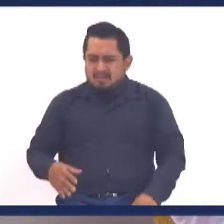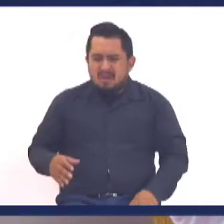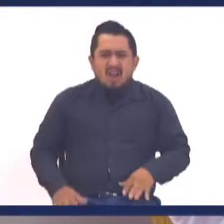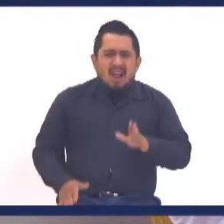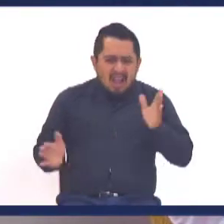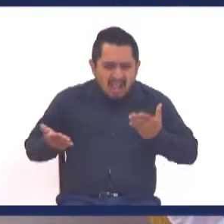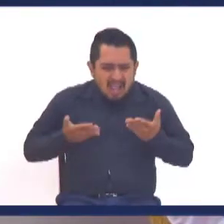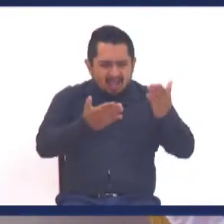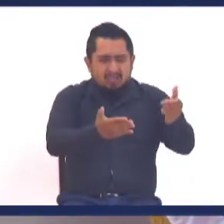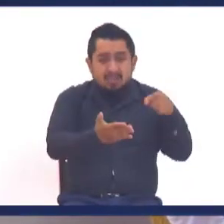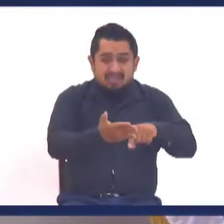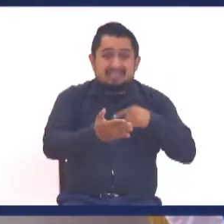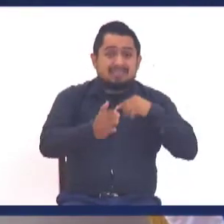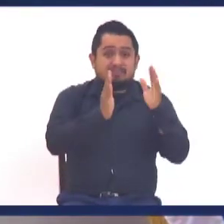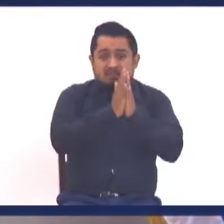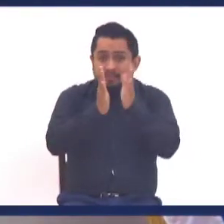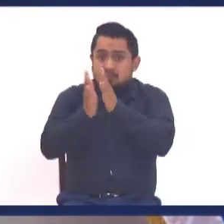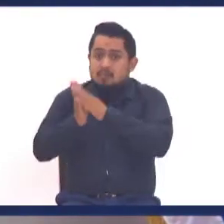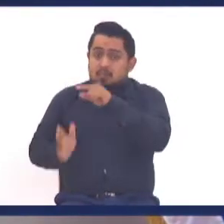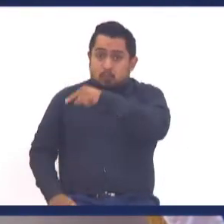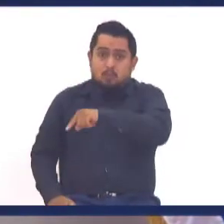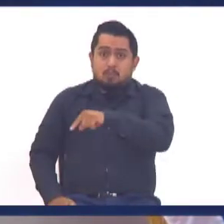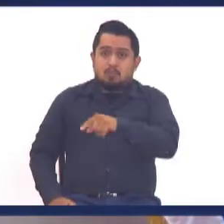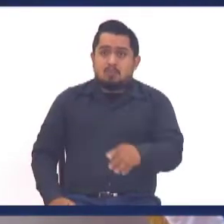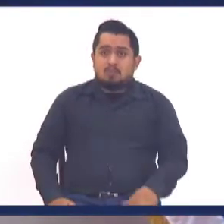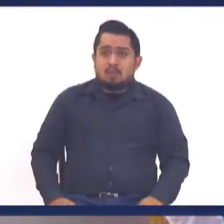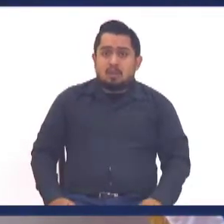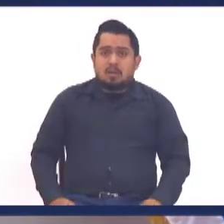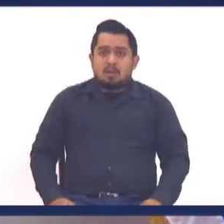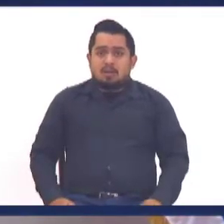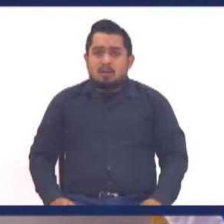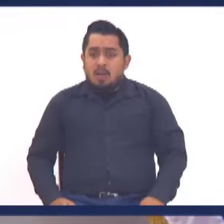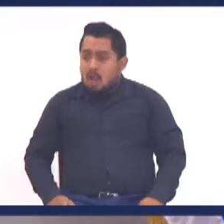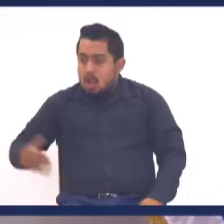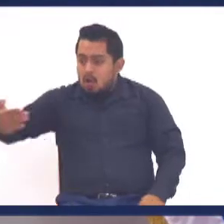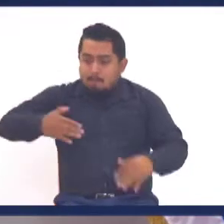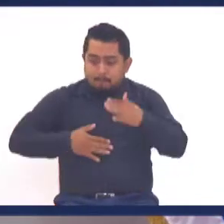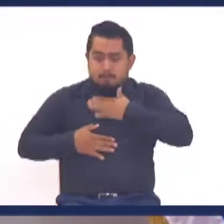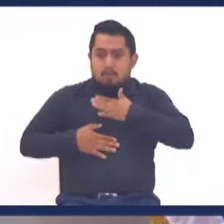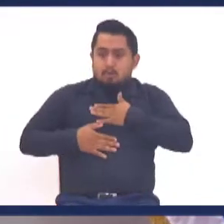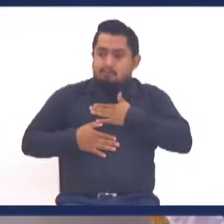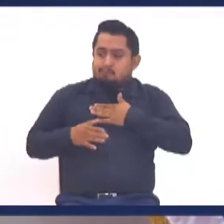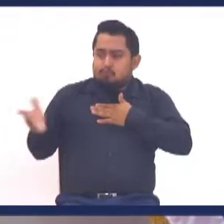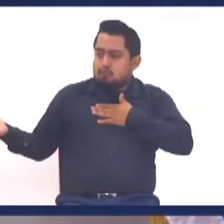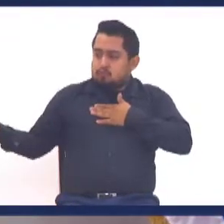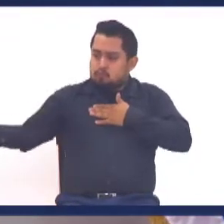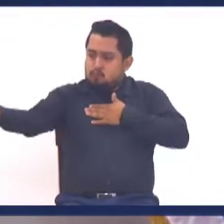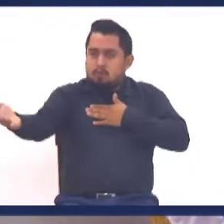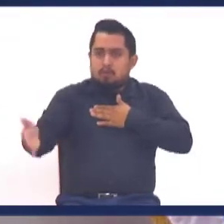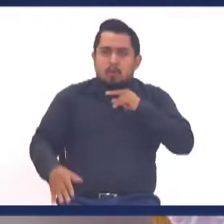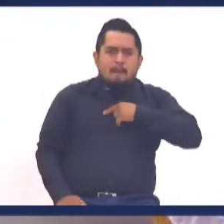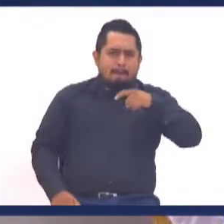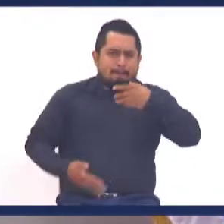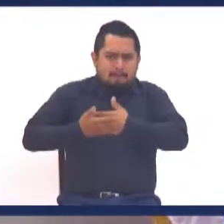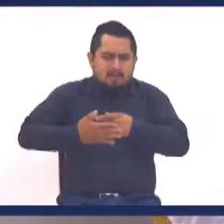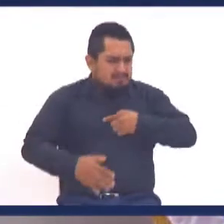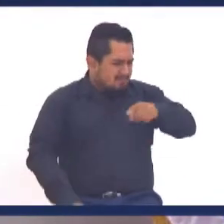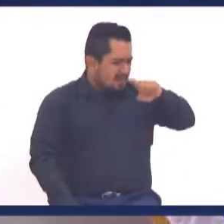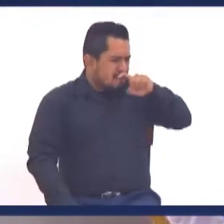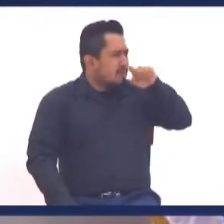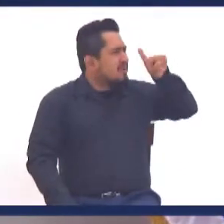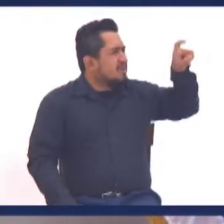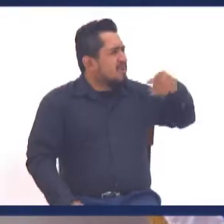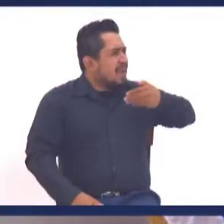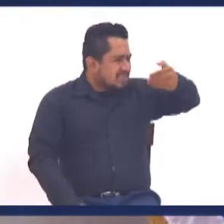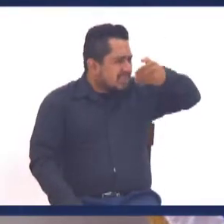ayudas es la religión la religión trastoca las cosas a mí me sigo me pregunto ahora papi a ti te